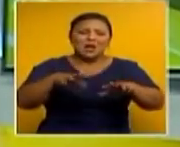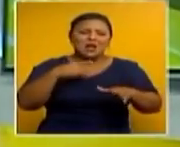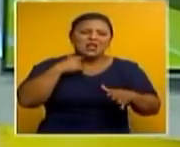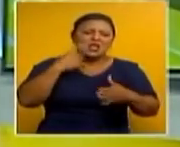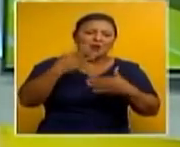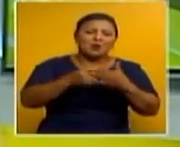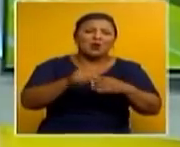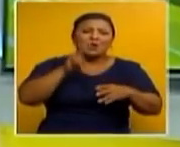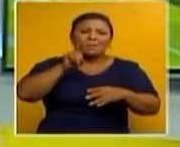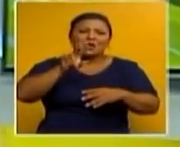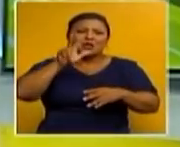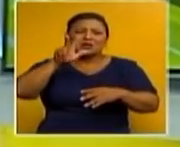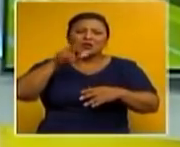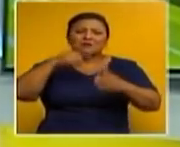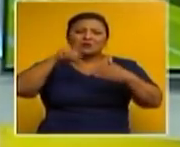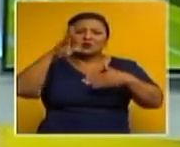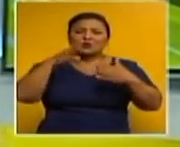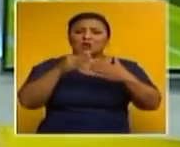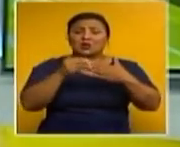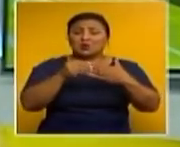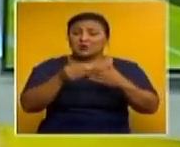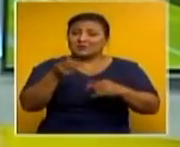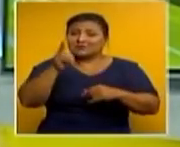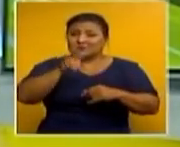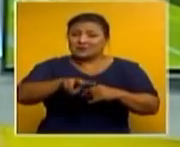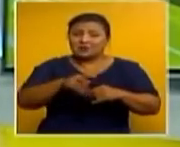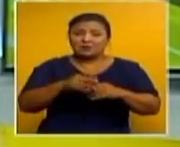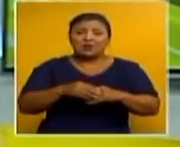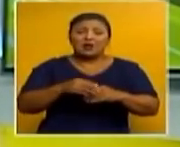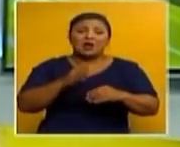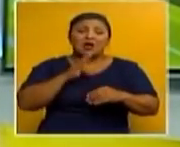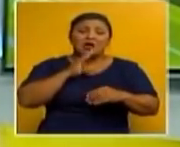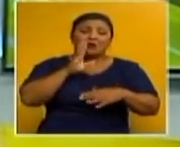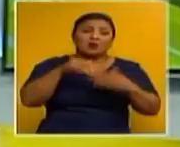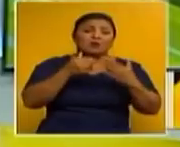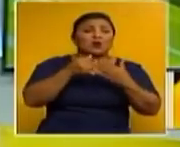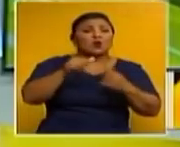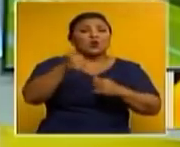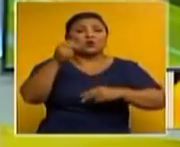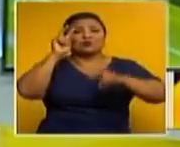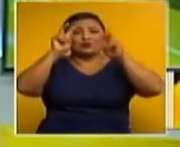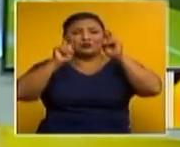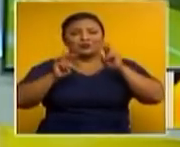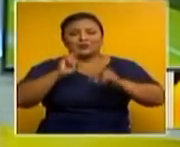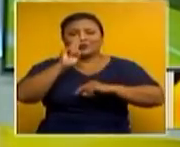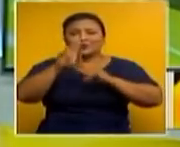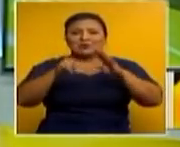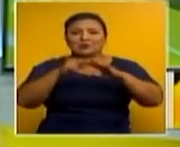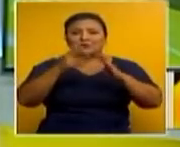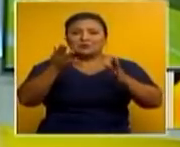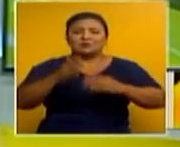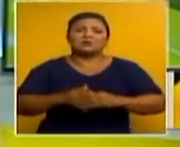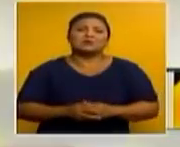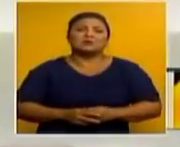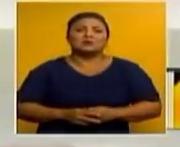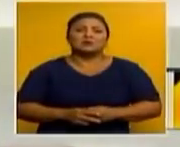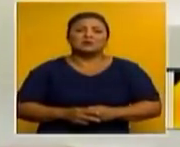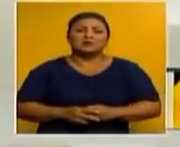por $23 millones. Además, habló sobre otros temas de interés nacional.